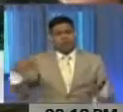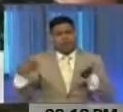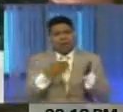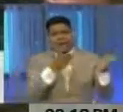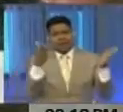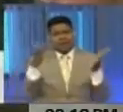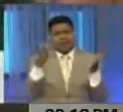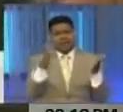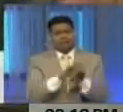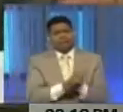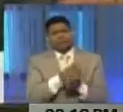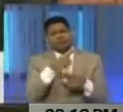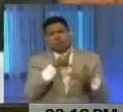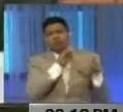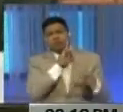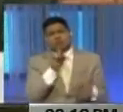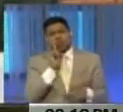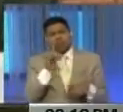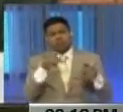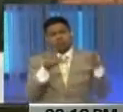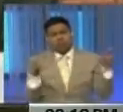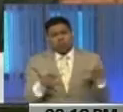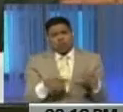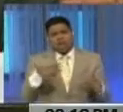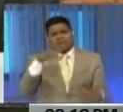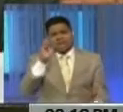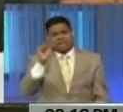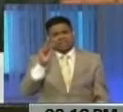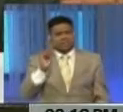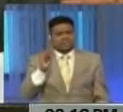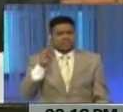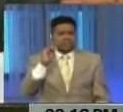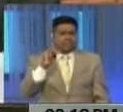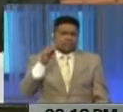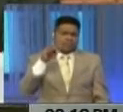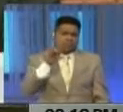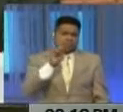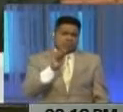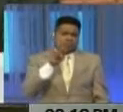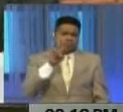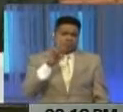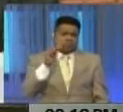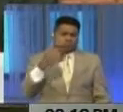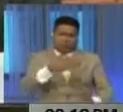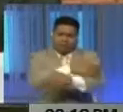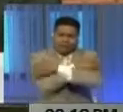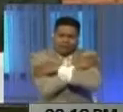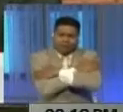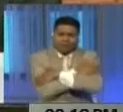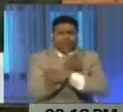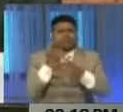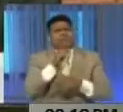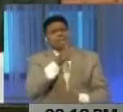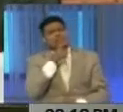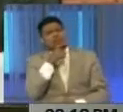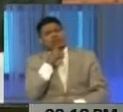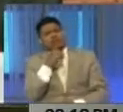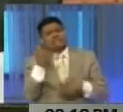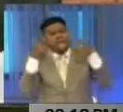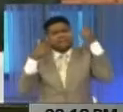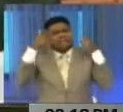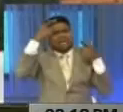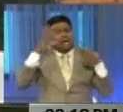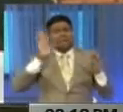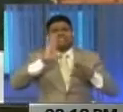de Ankara lo que conseguía cuando se identificaba como venezolano, lo que conseguía era un abrazo. Y Chávez, saludo a